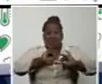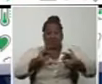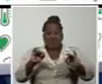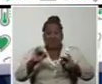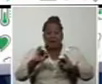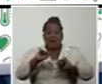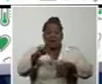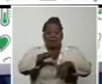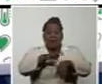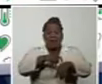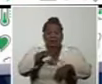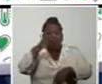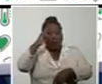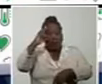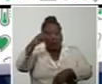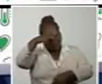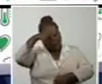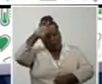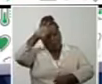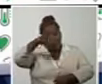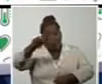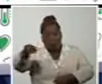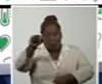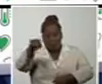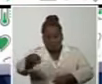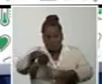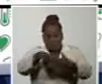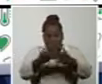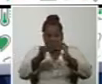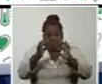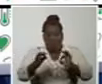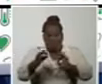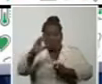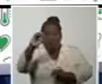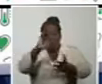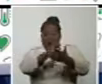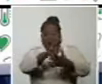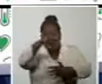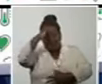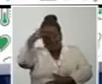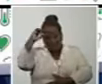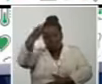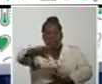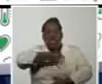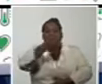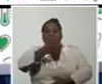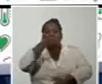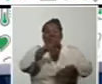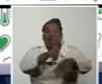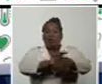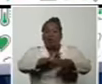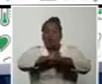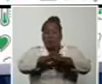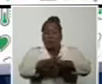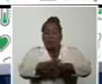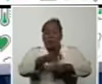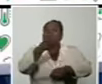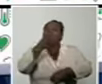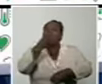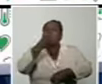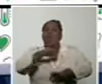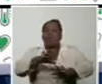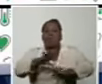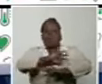mundo recuerda porque justamente en esa jornada la Organización Mundial de la Salud señalaba que la COVID-19 podía considerarse como